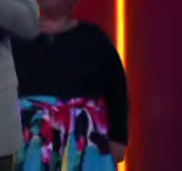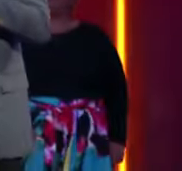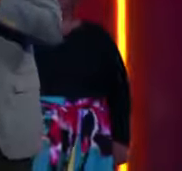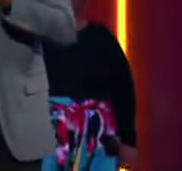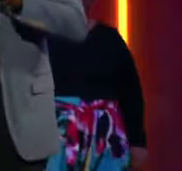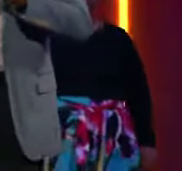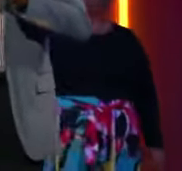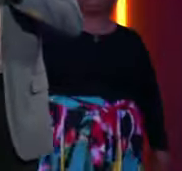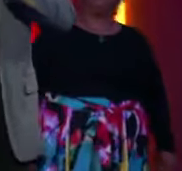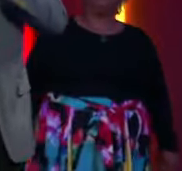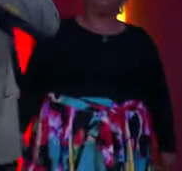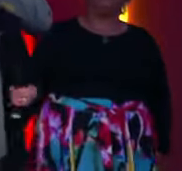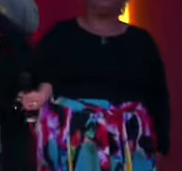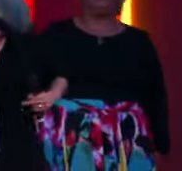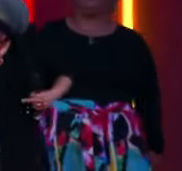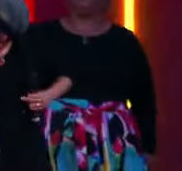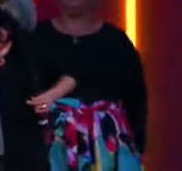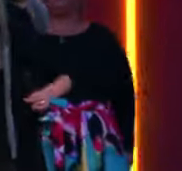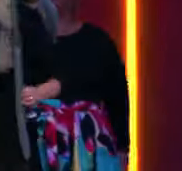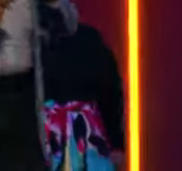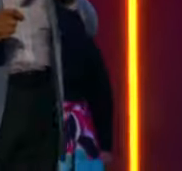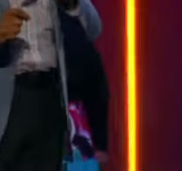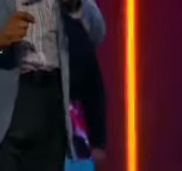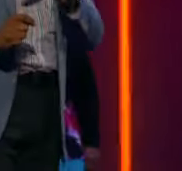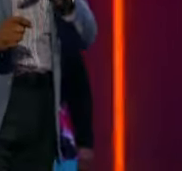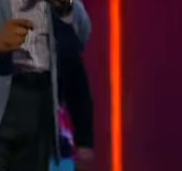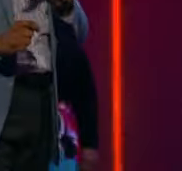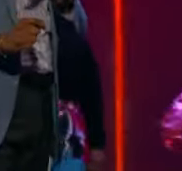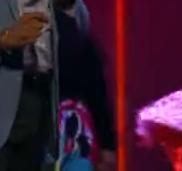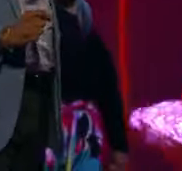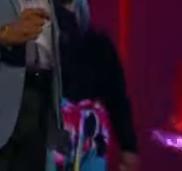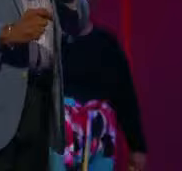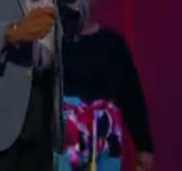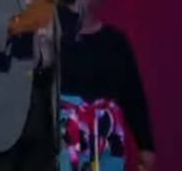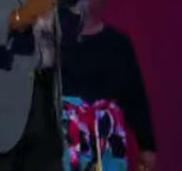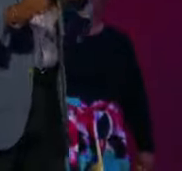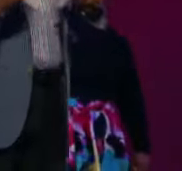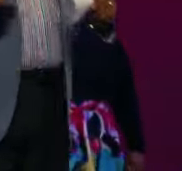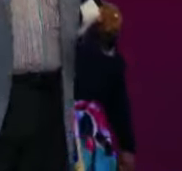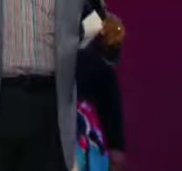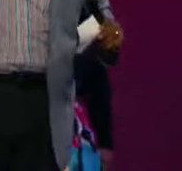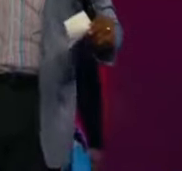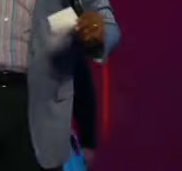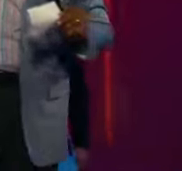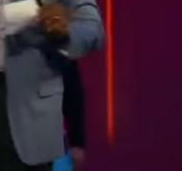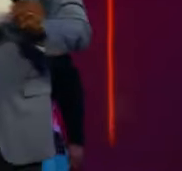hermoso para orar por cada una de nuestras peticiones.